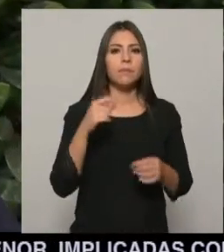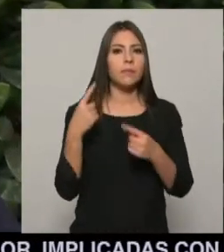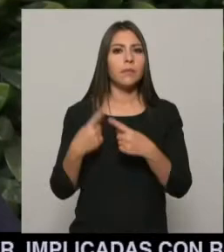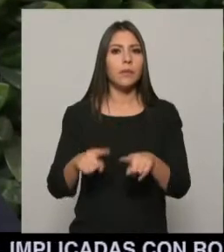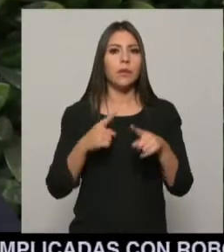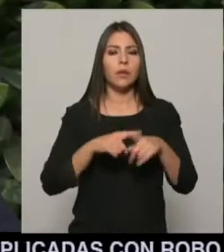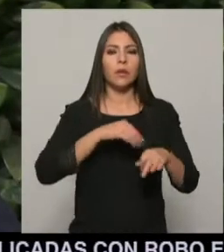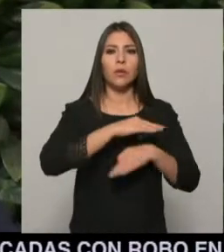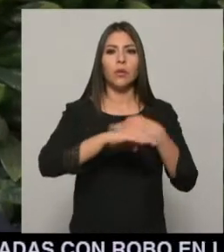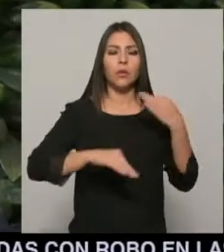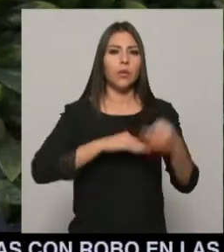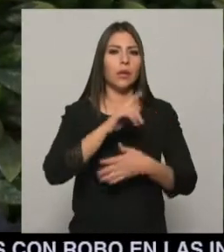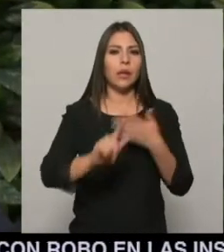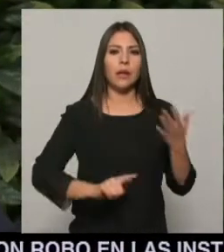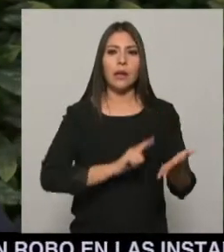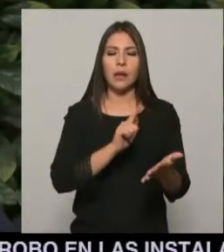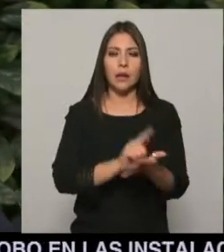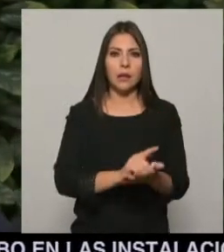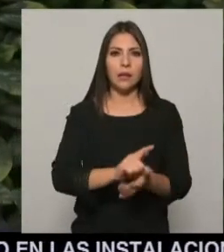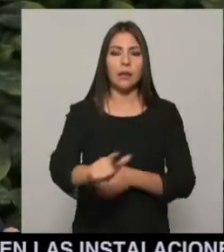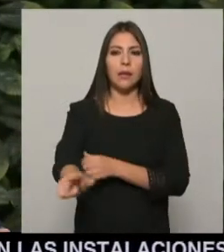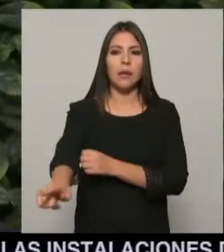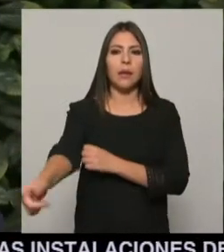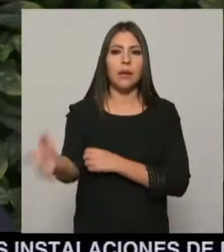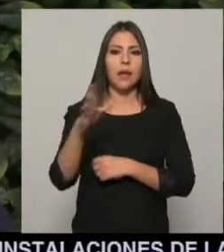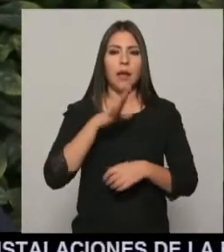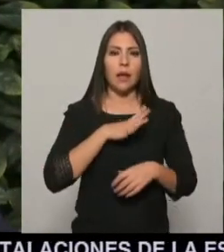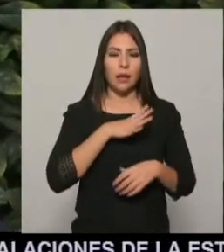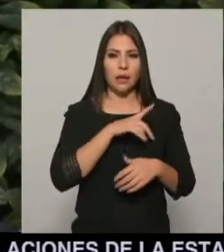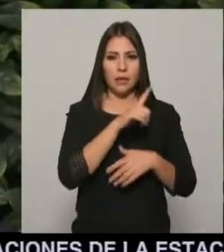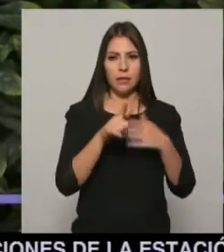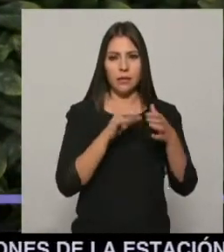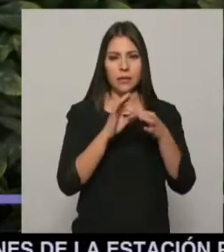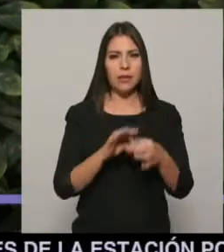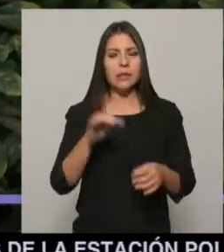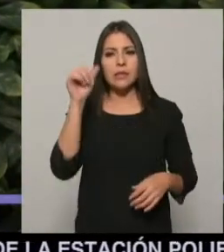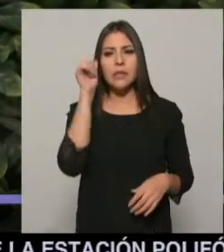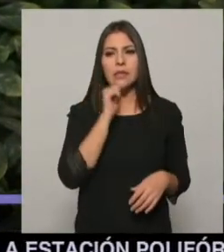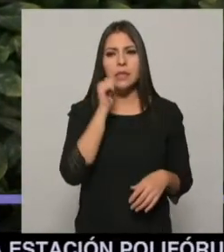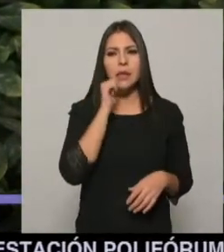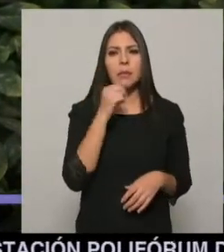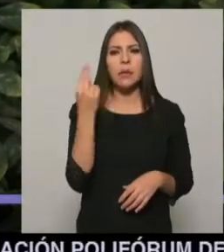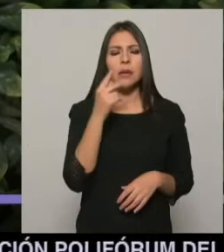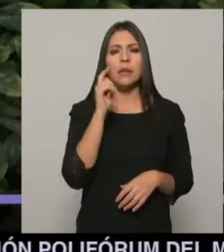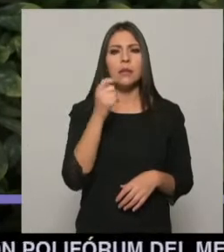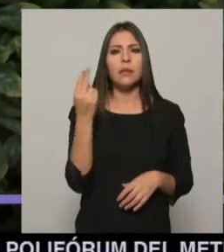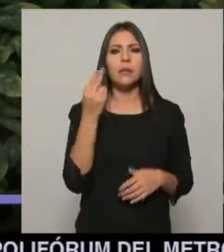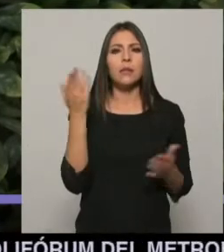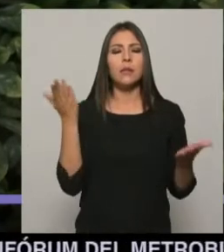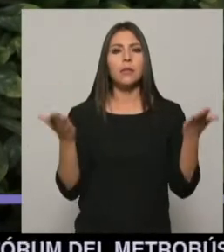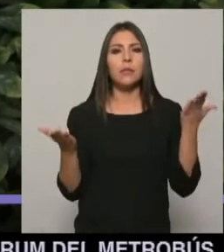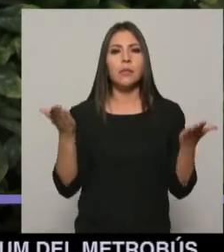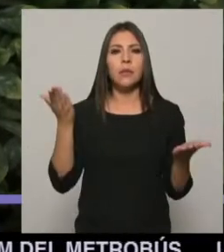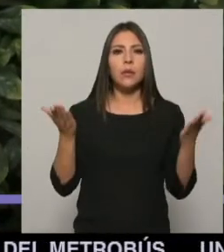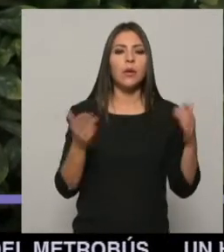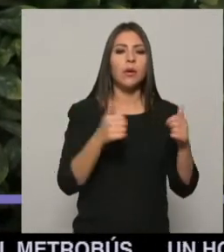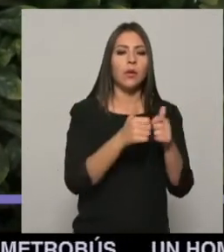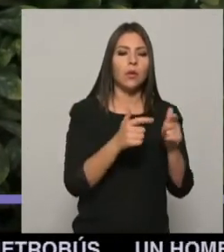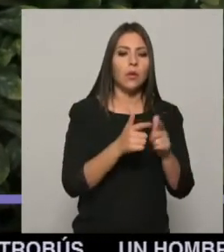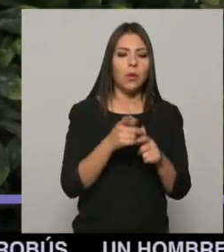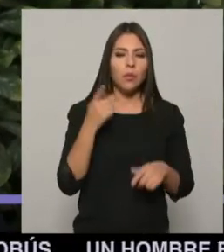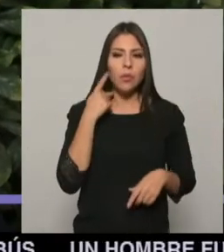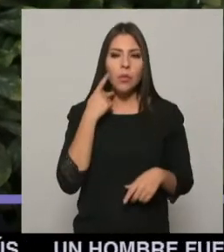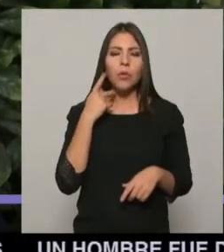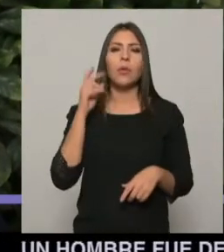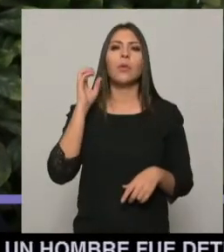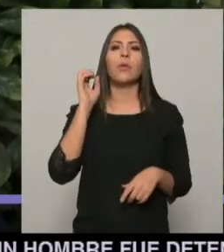la cuestión constitucional. El espíritu siempre ha sido el equilibrio entre poderes, el equilibrio incluso